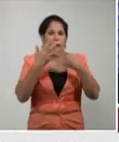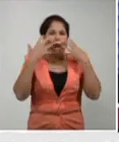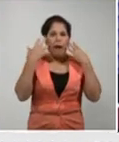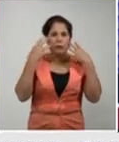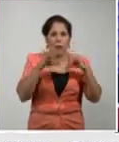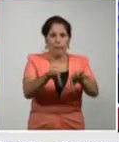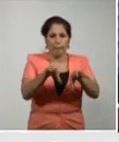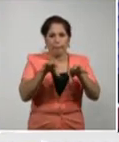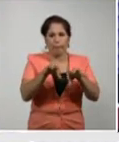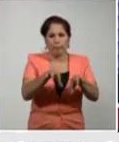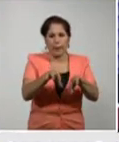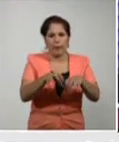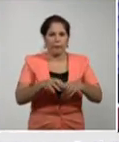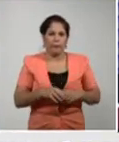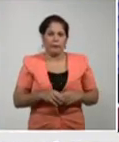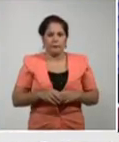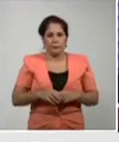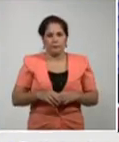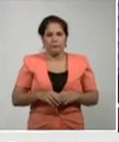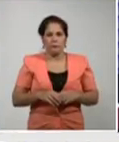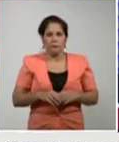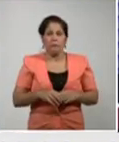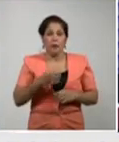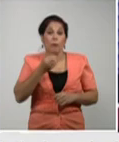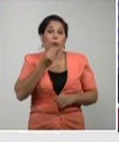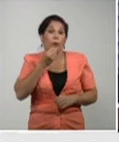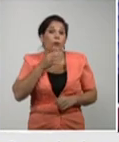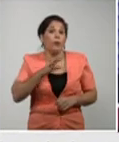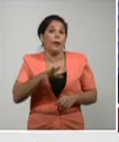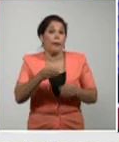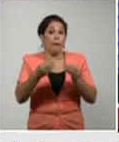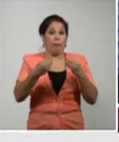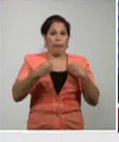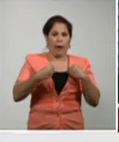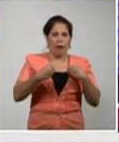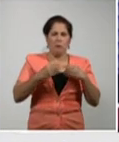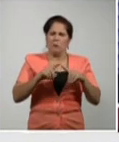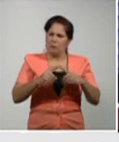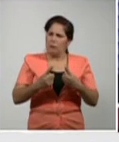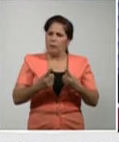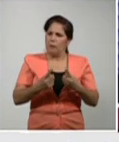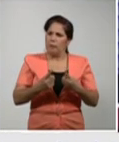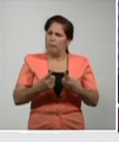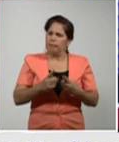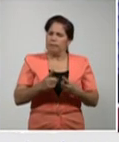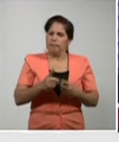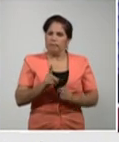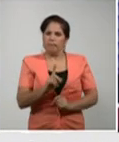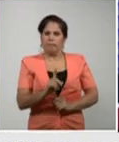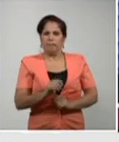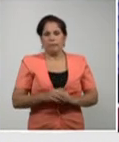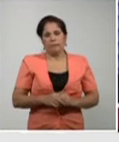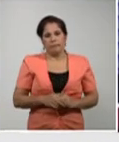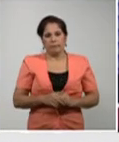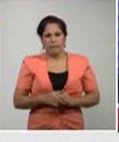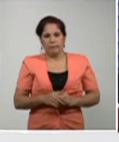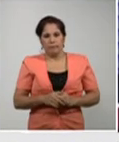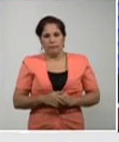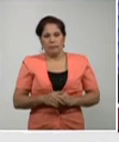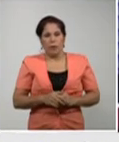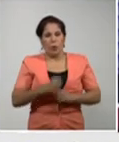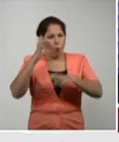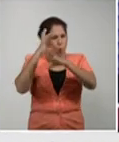perros, se ha planteado la posibilidad. Pero, como dijo un